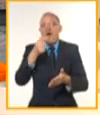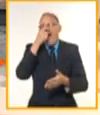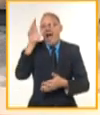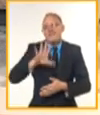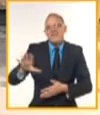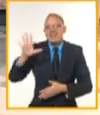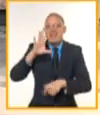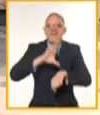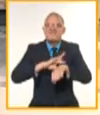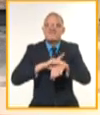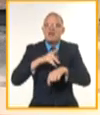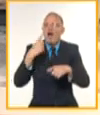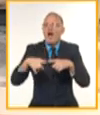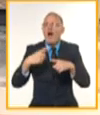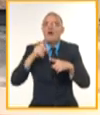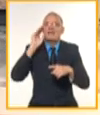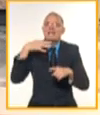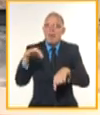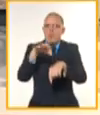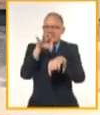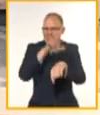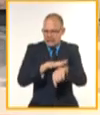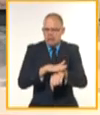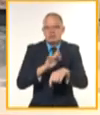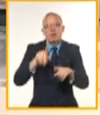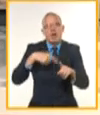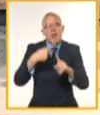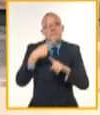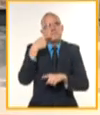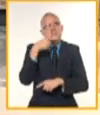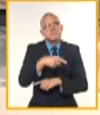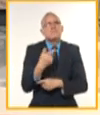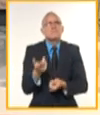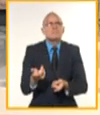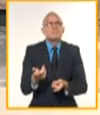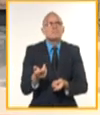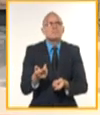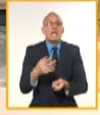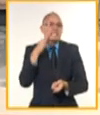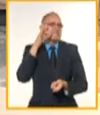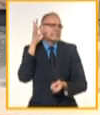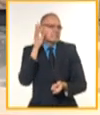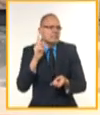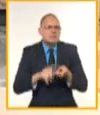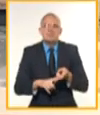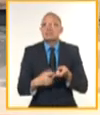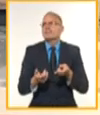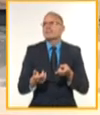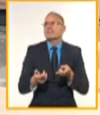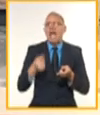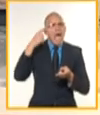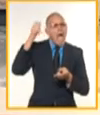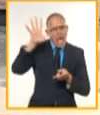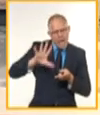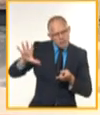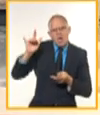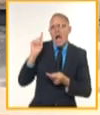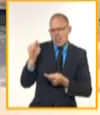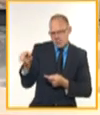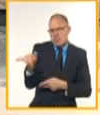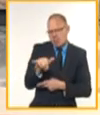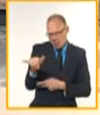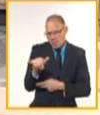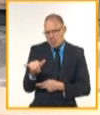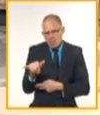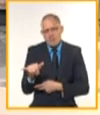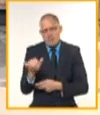polio. Para las campañas de vacunación, sobre todo en África, también en el sur de Asia, pero sobre todo en África, y en el caso de